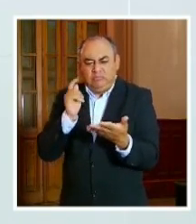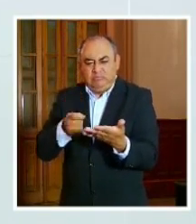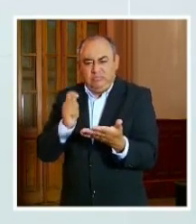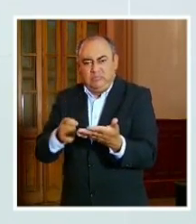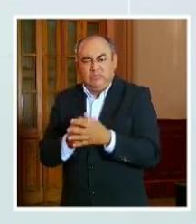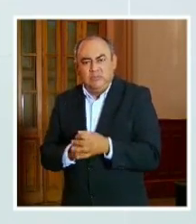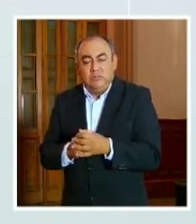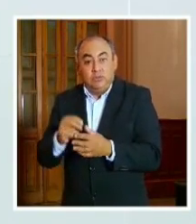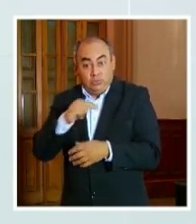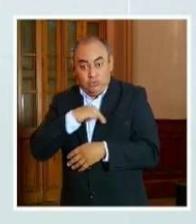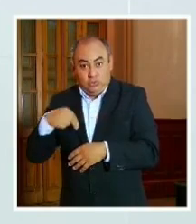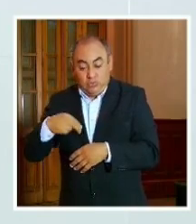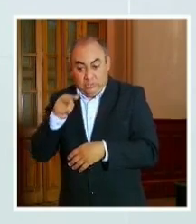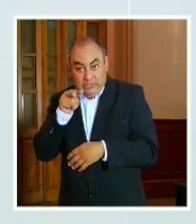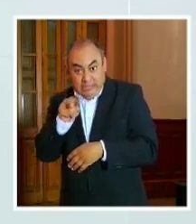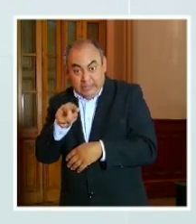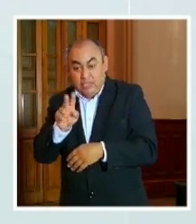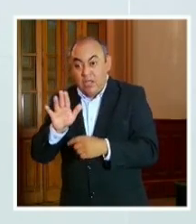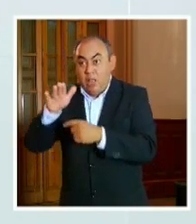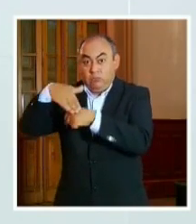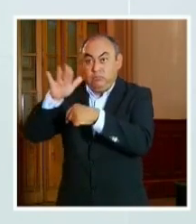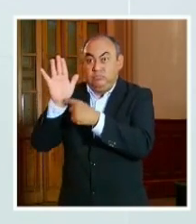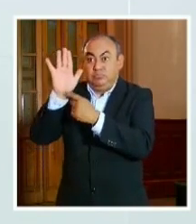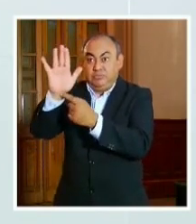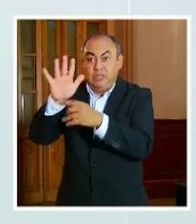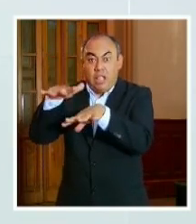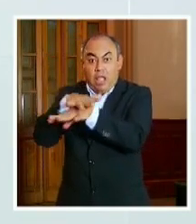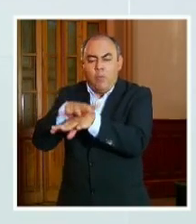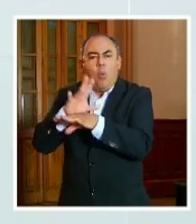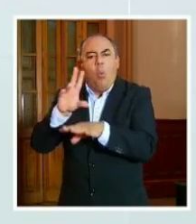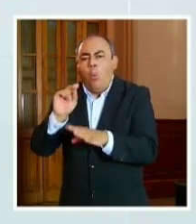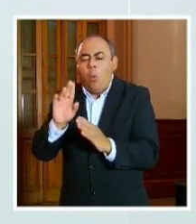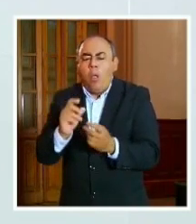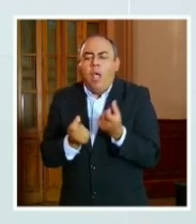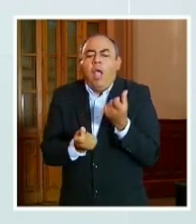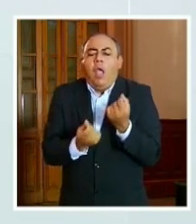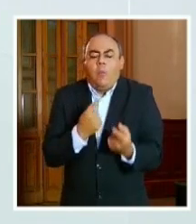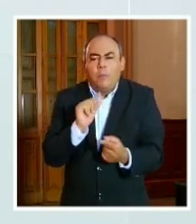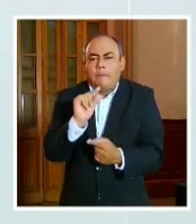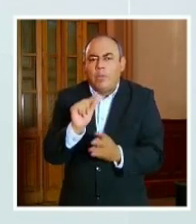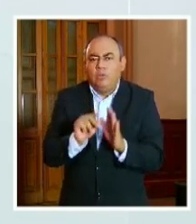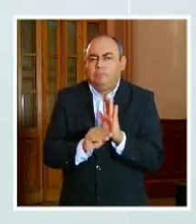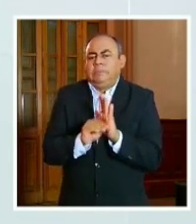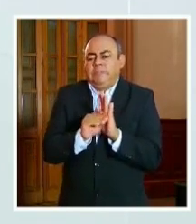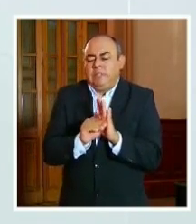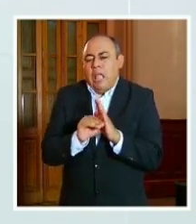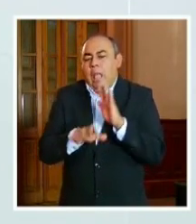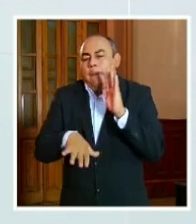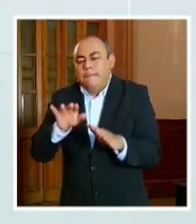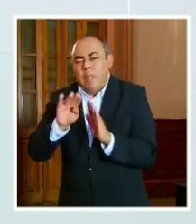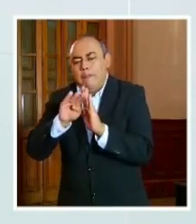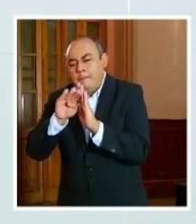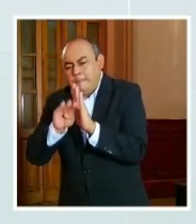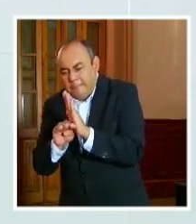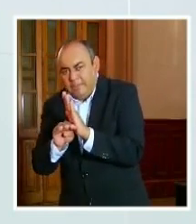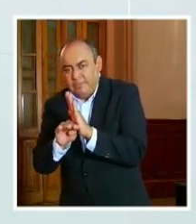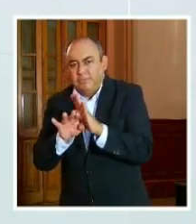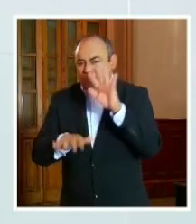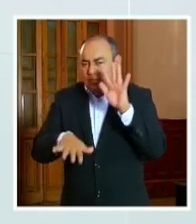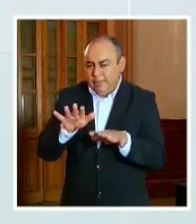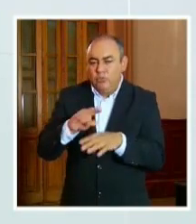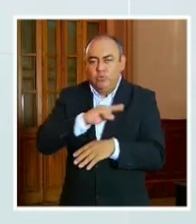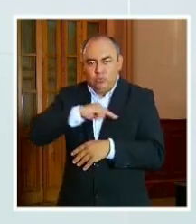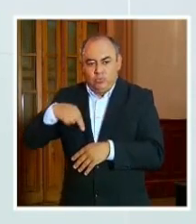evaluar en el semáforo epidemiológico. Entonces vemos una tendencia hacia la alza, una tendencia hacia la baja, y entonces ahí es